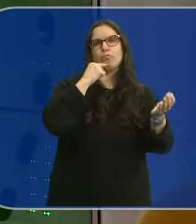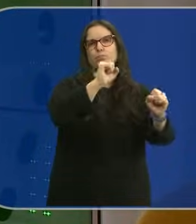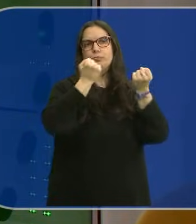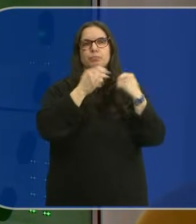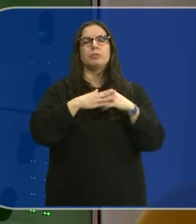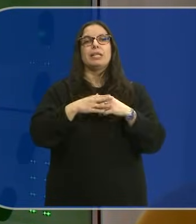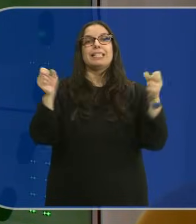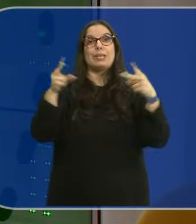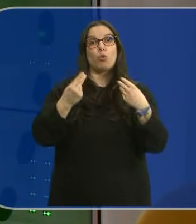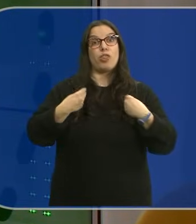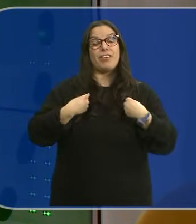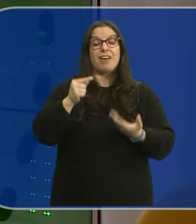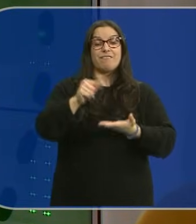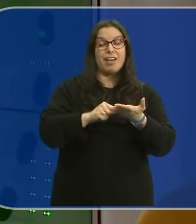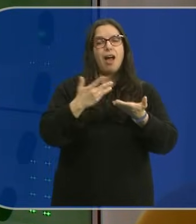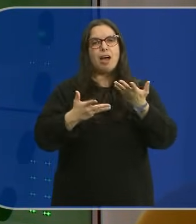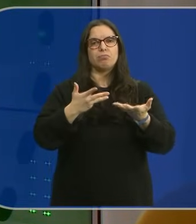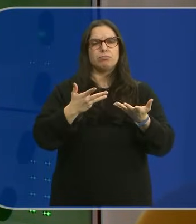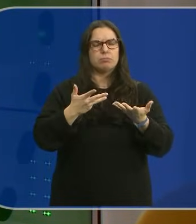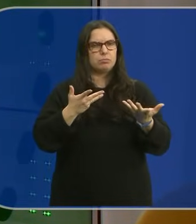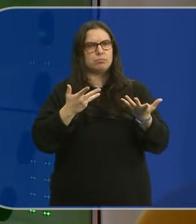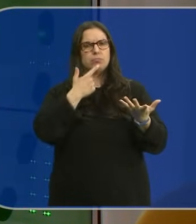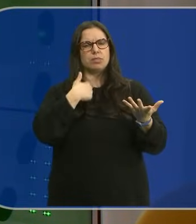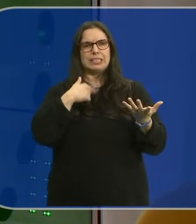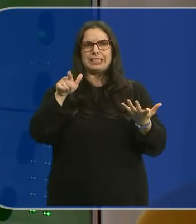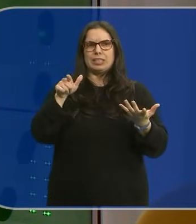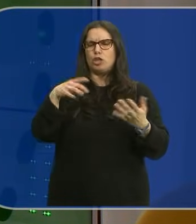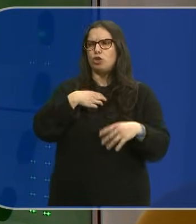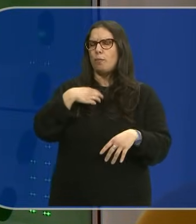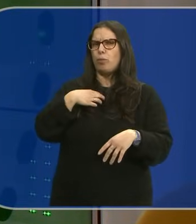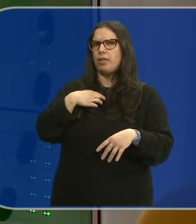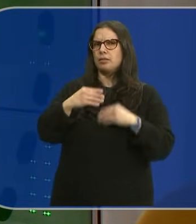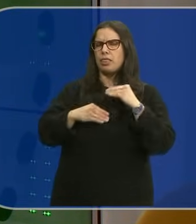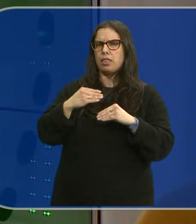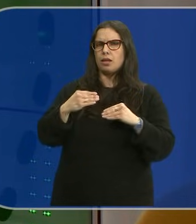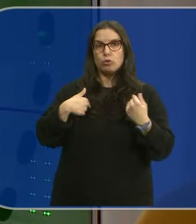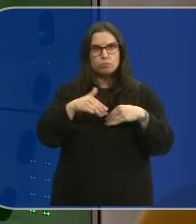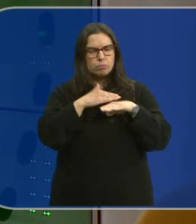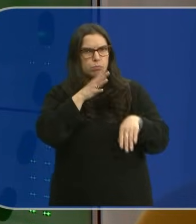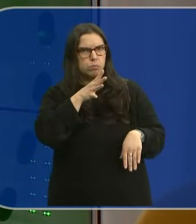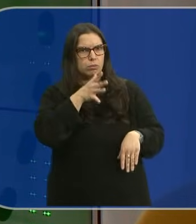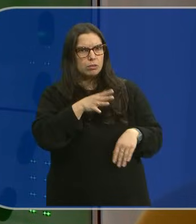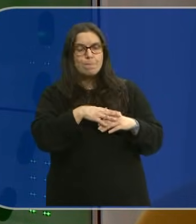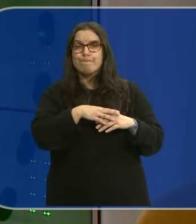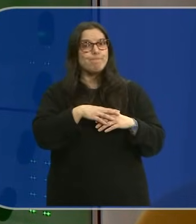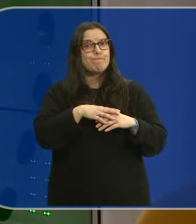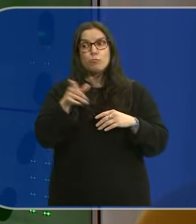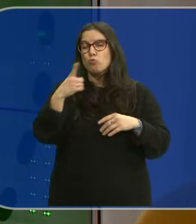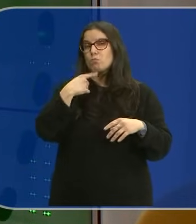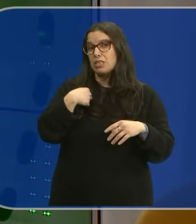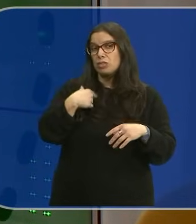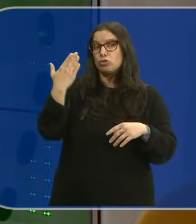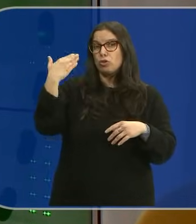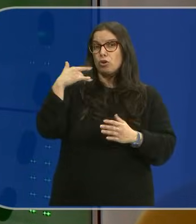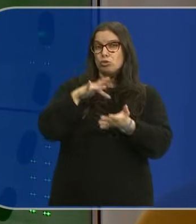hacer el seguro de vida y dicen, es que tú no te lo puedes hacer. Digo, perdona. No, es que me has